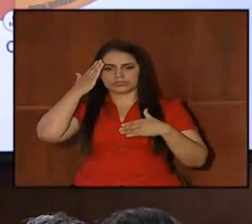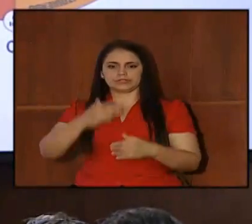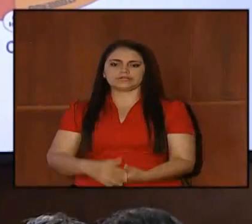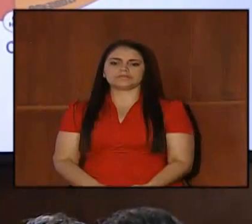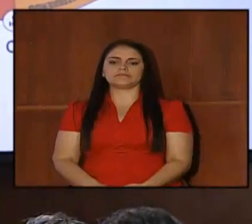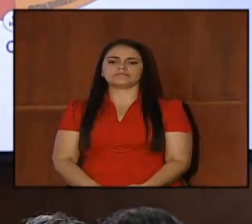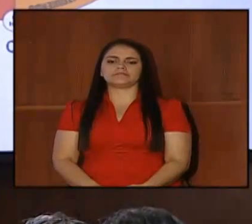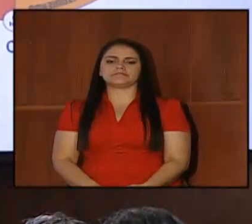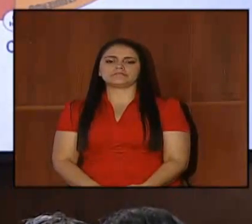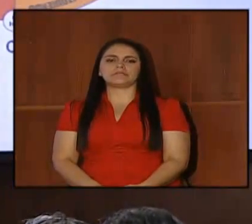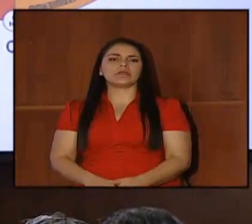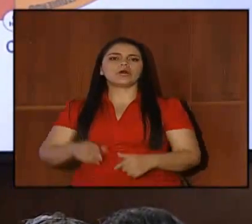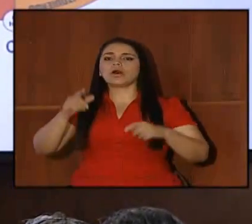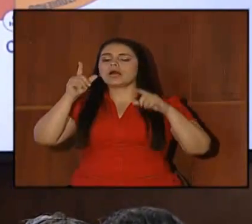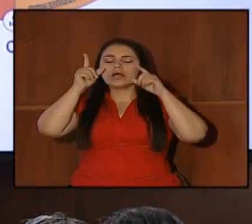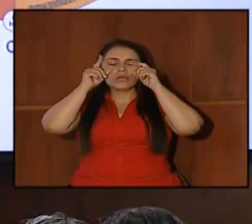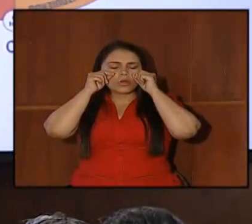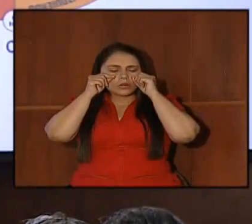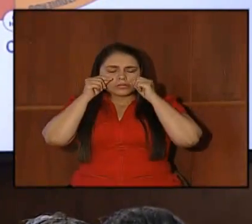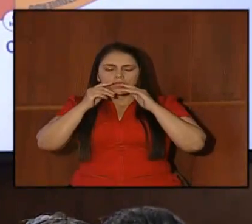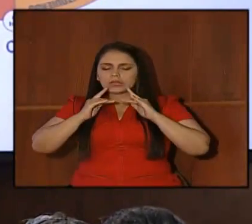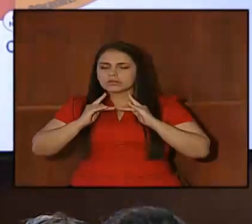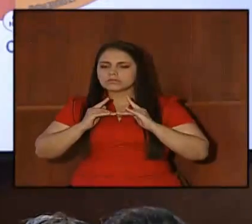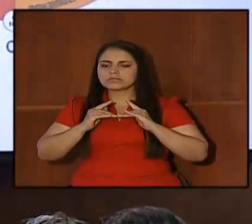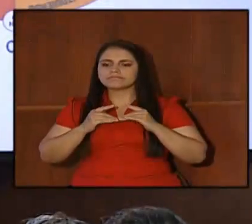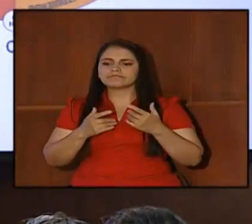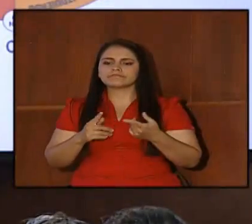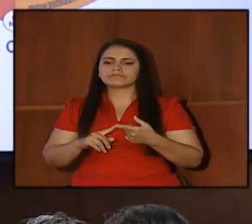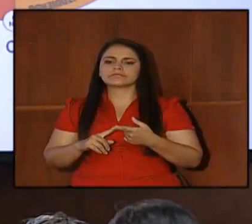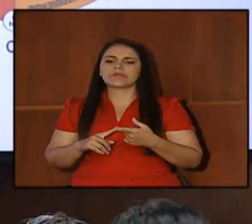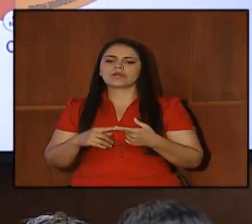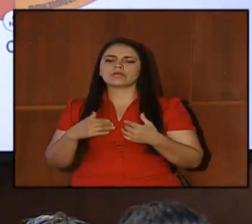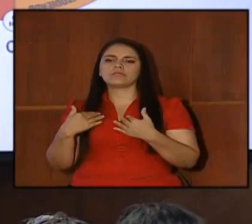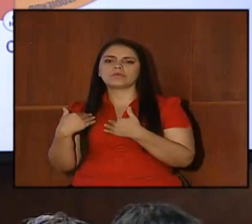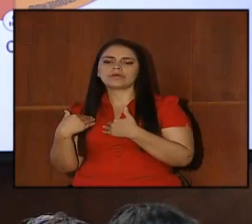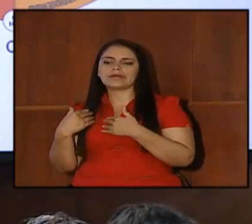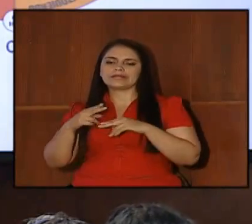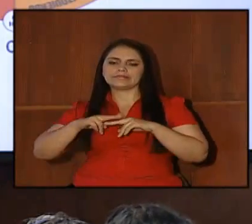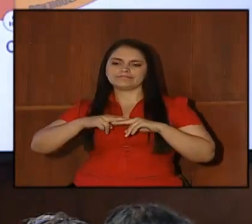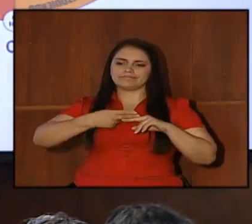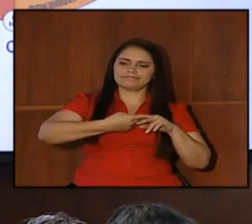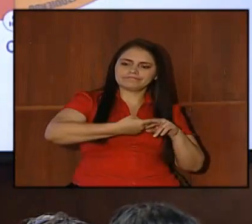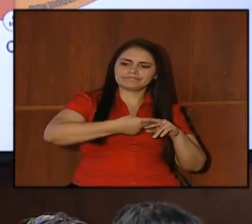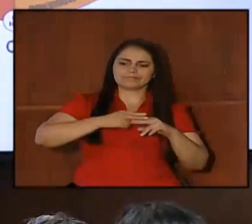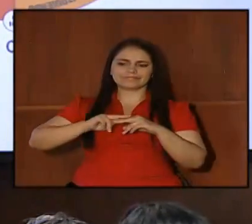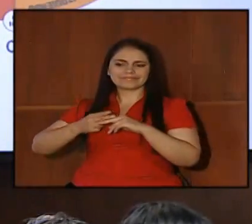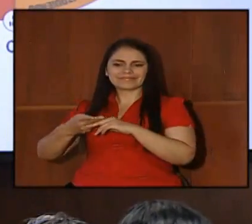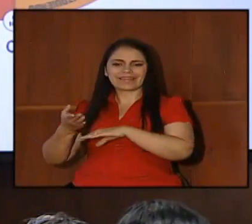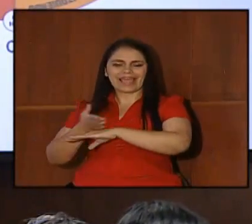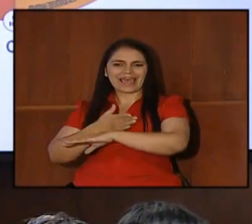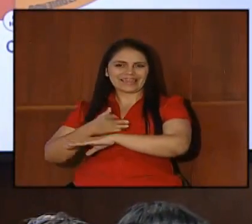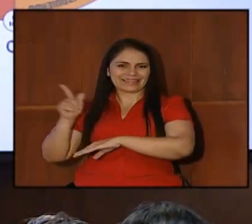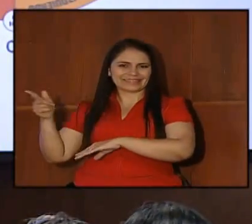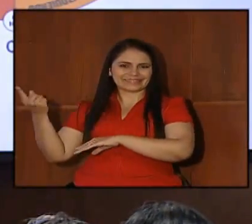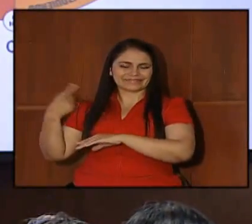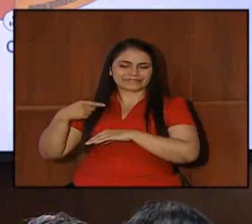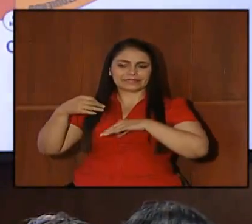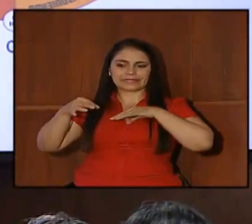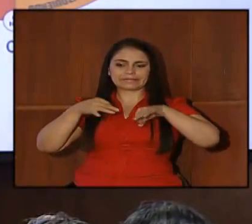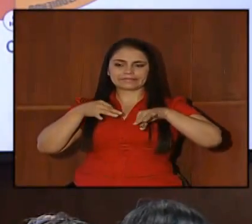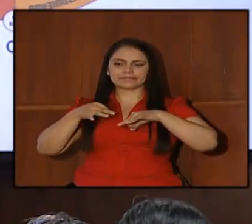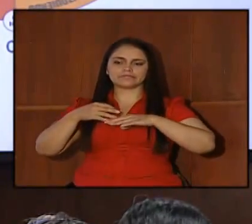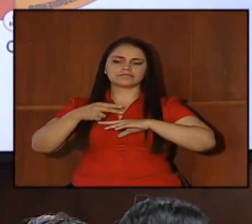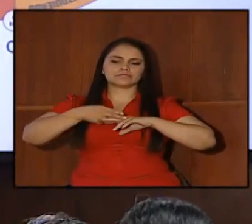Si está inconsciente, son los cambios de posición, como ya nos los explicó la jefe Natalia, como los vimos en el